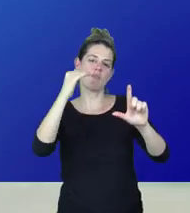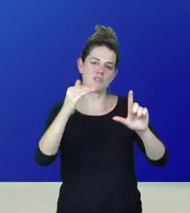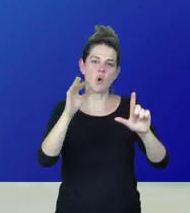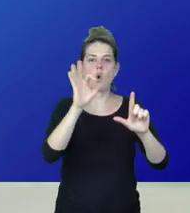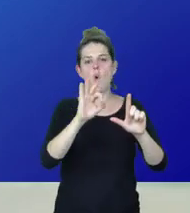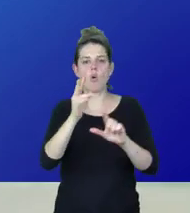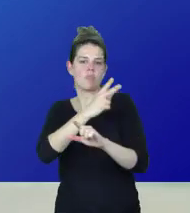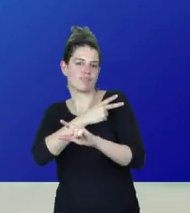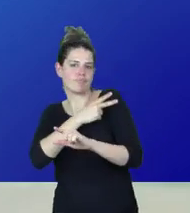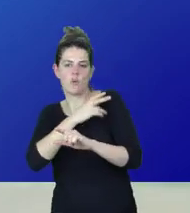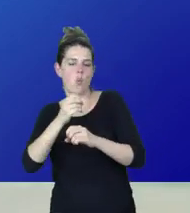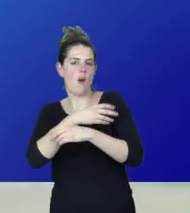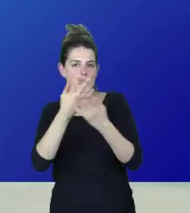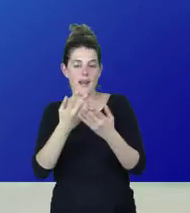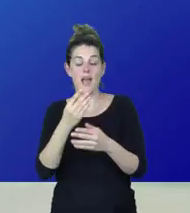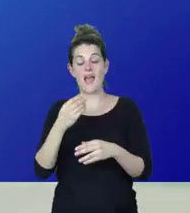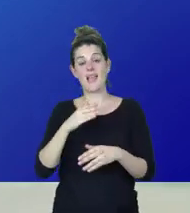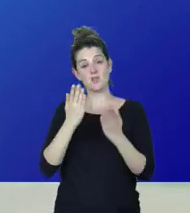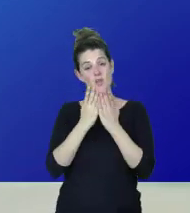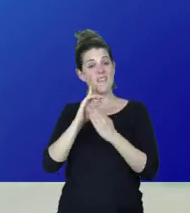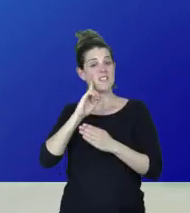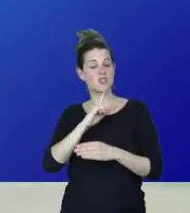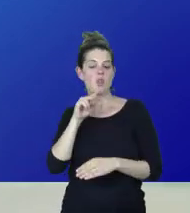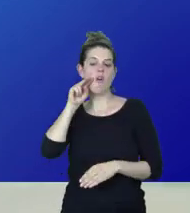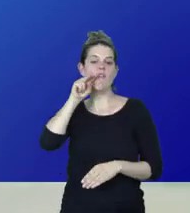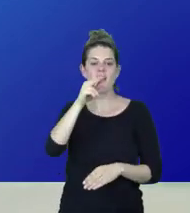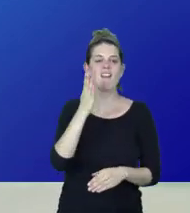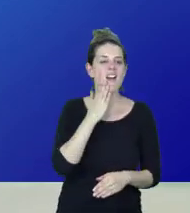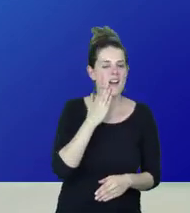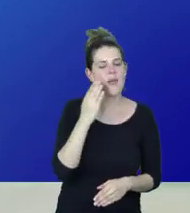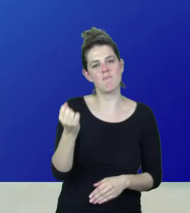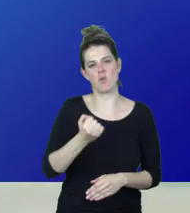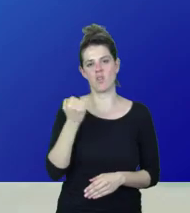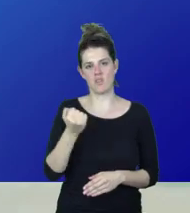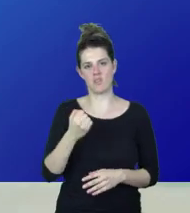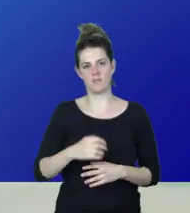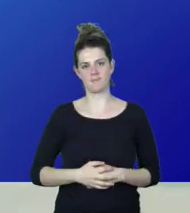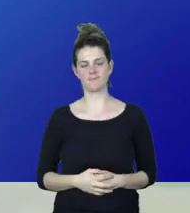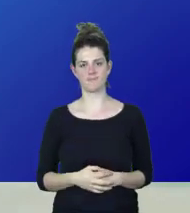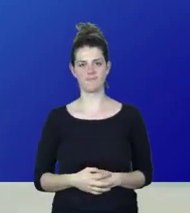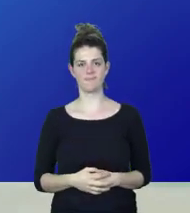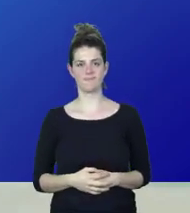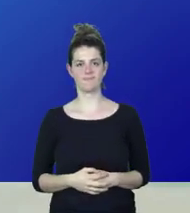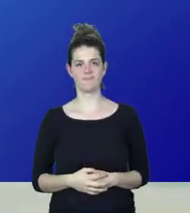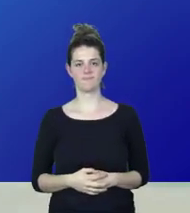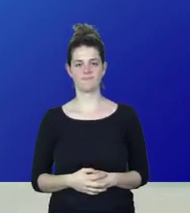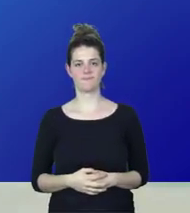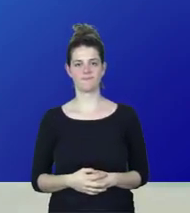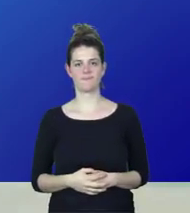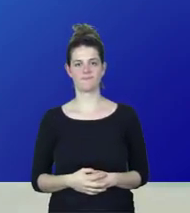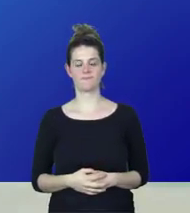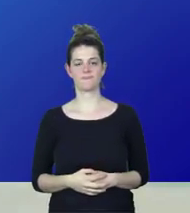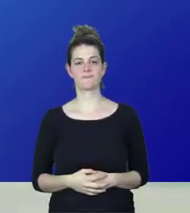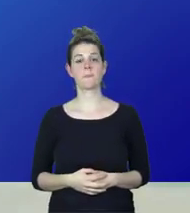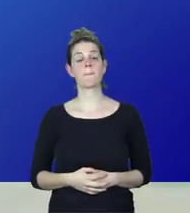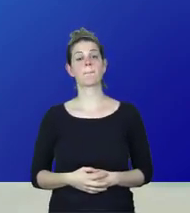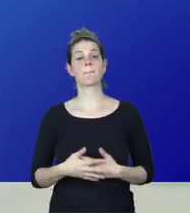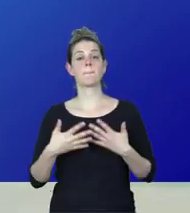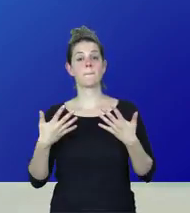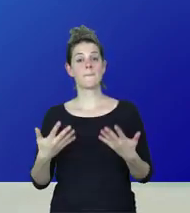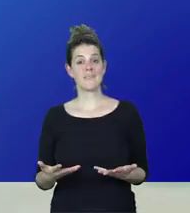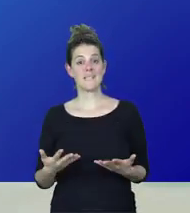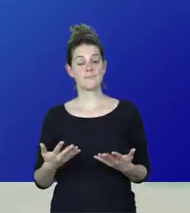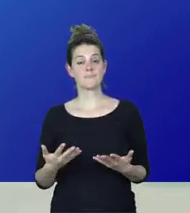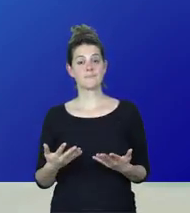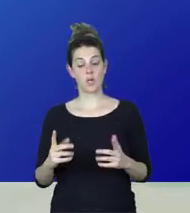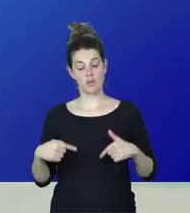muy importante para el estudiante. ¿Qué más decir? Bueno, que nosotros también hablamos